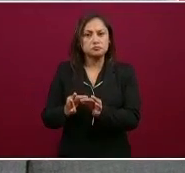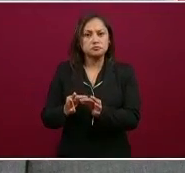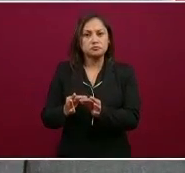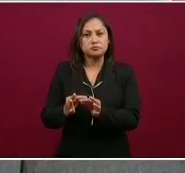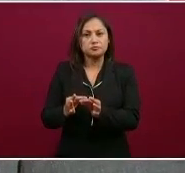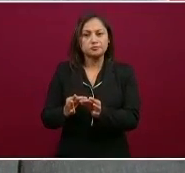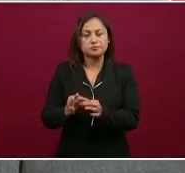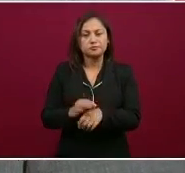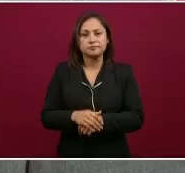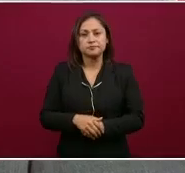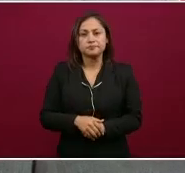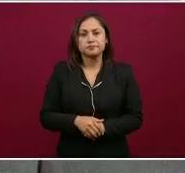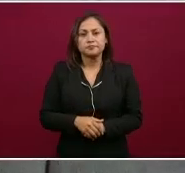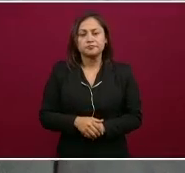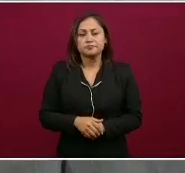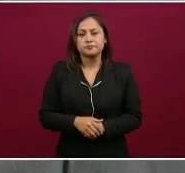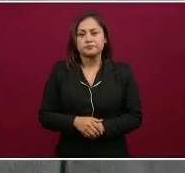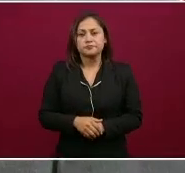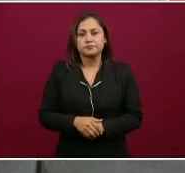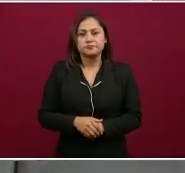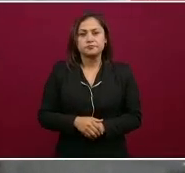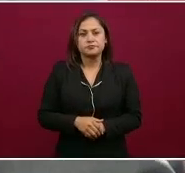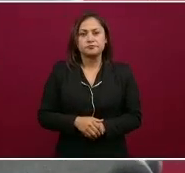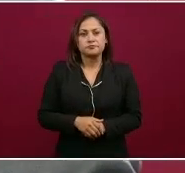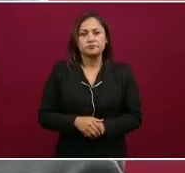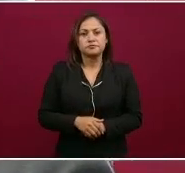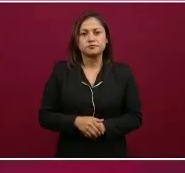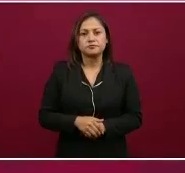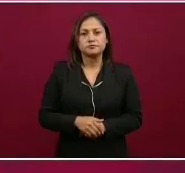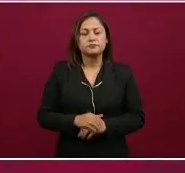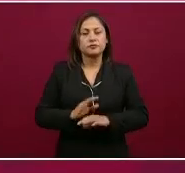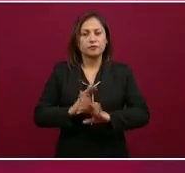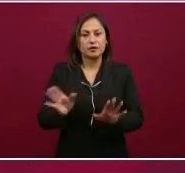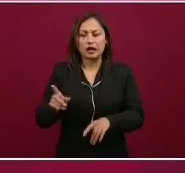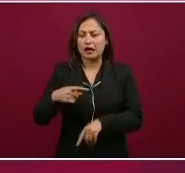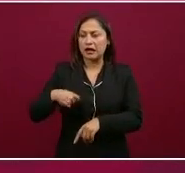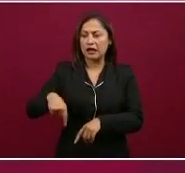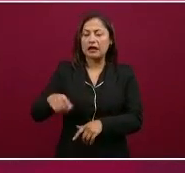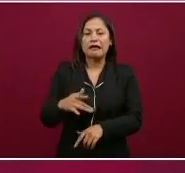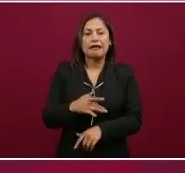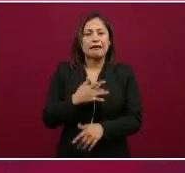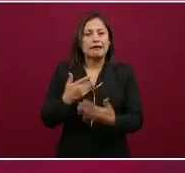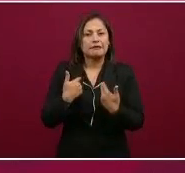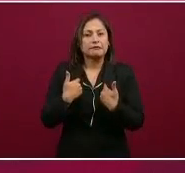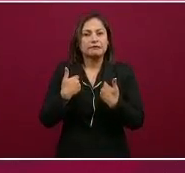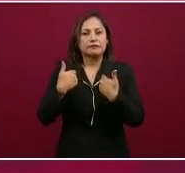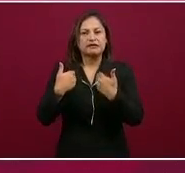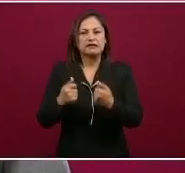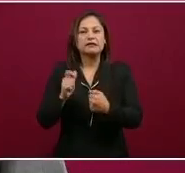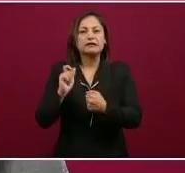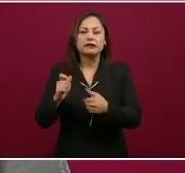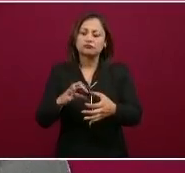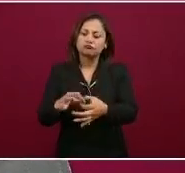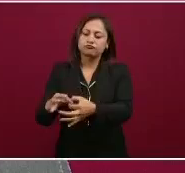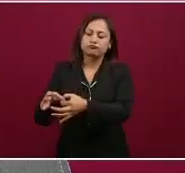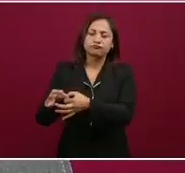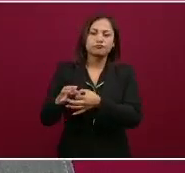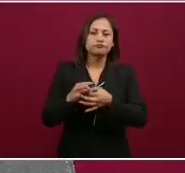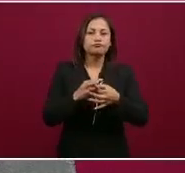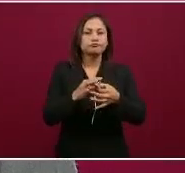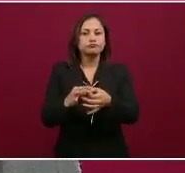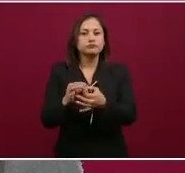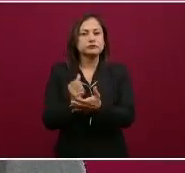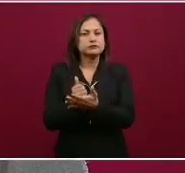Se ha entendido que tenemos que unirnos para beneficio de